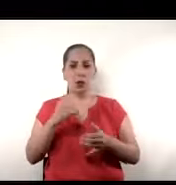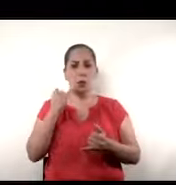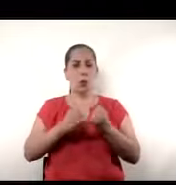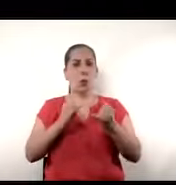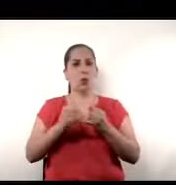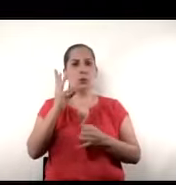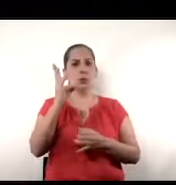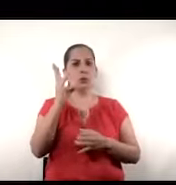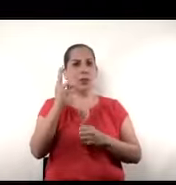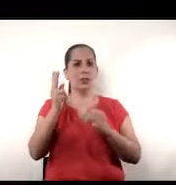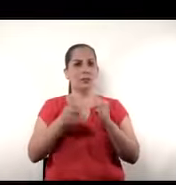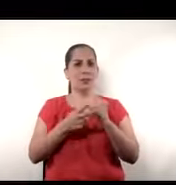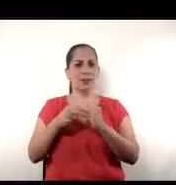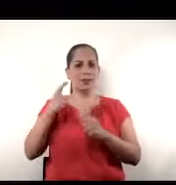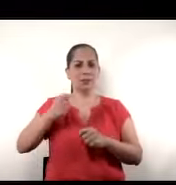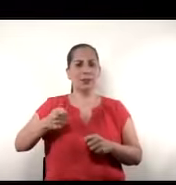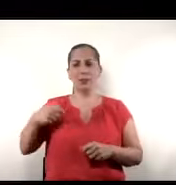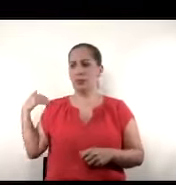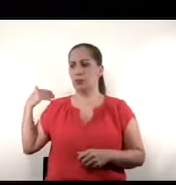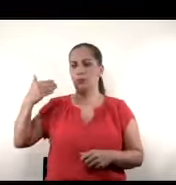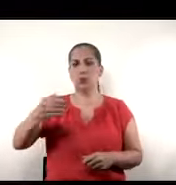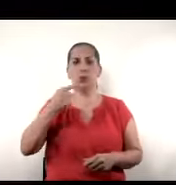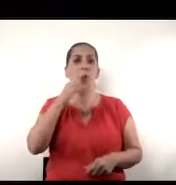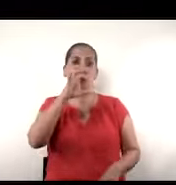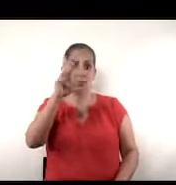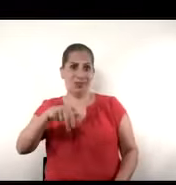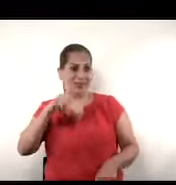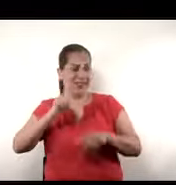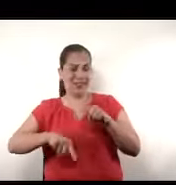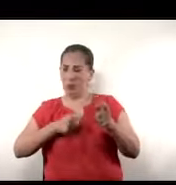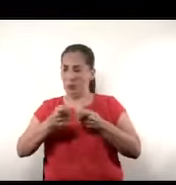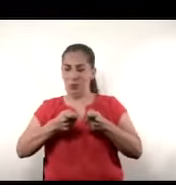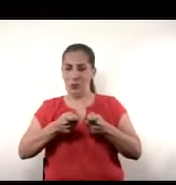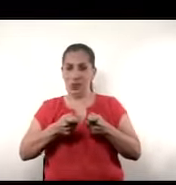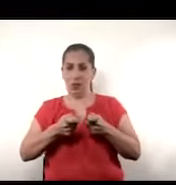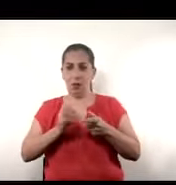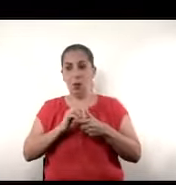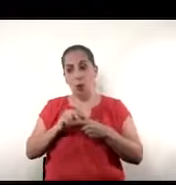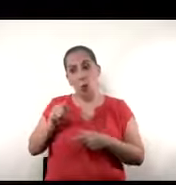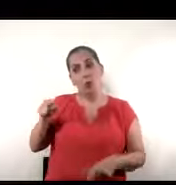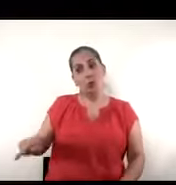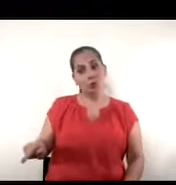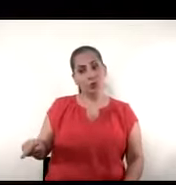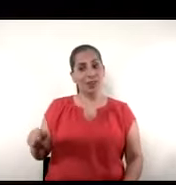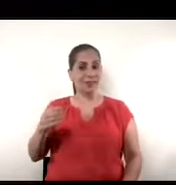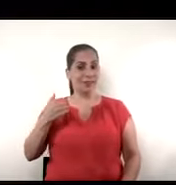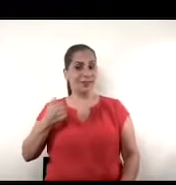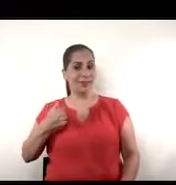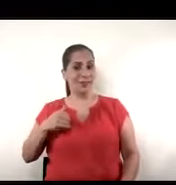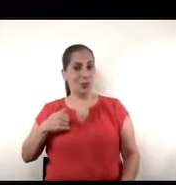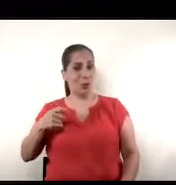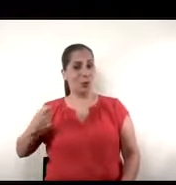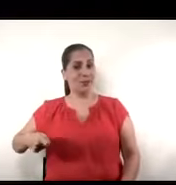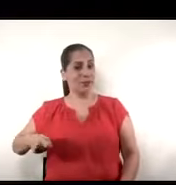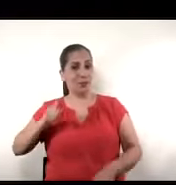presidentes. Costa Rica es ingobernable. ¿De verdad Costa Rica es ingobernable o es que usted, señor Presidente, no se atreve a tomar